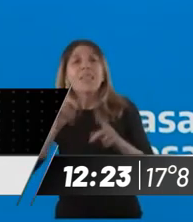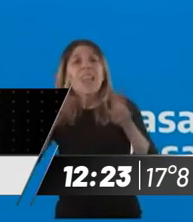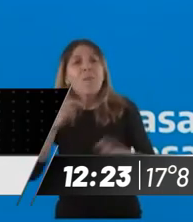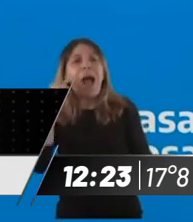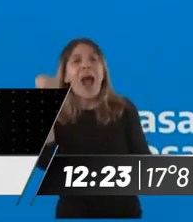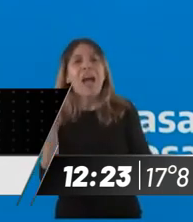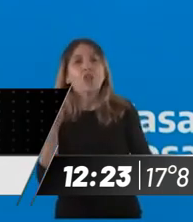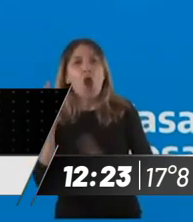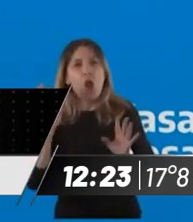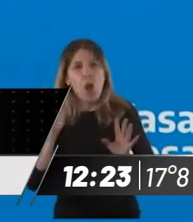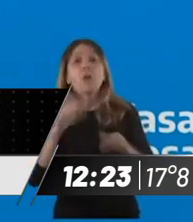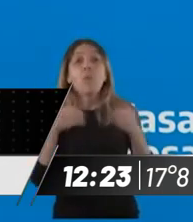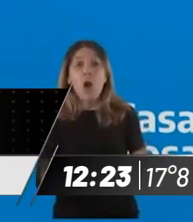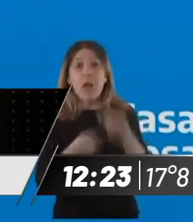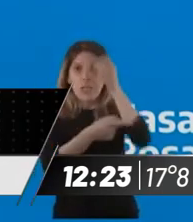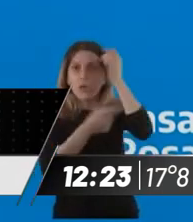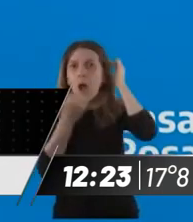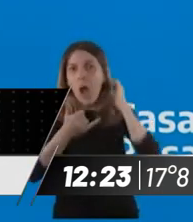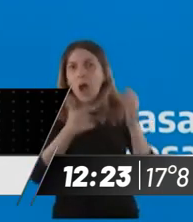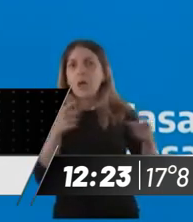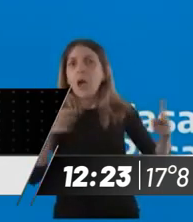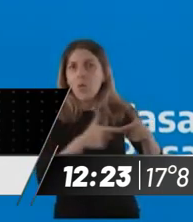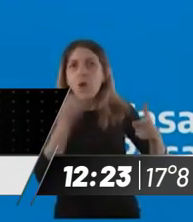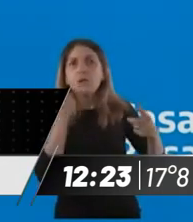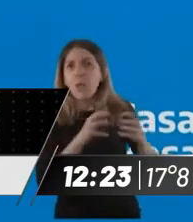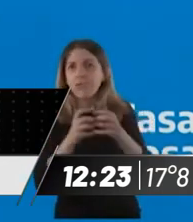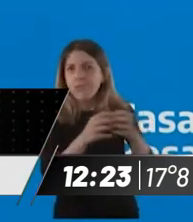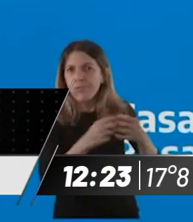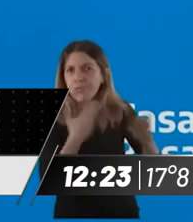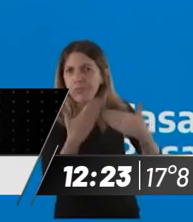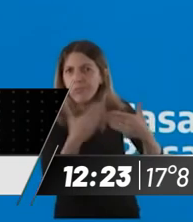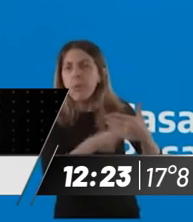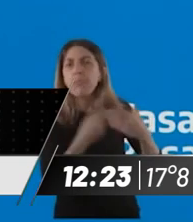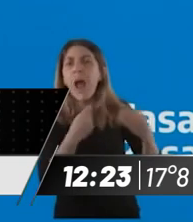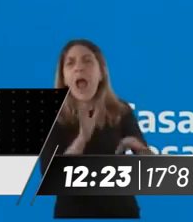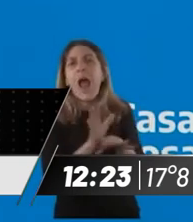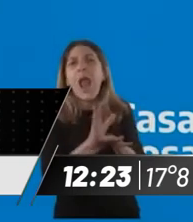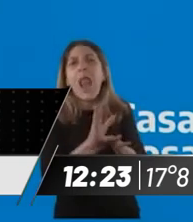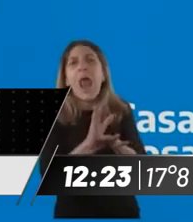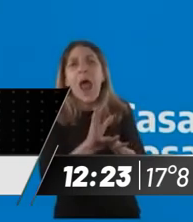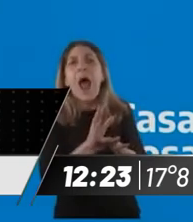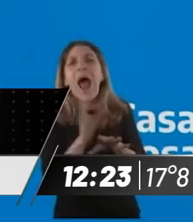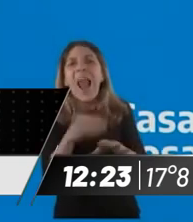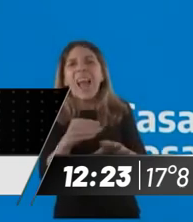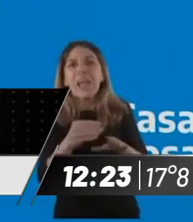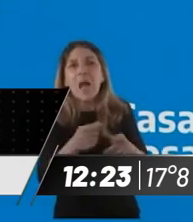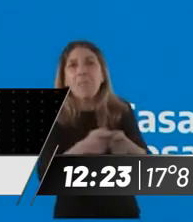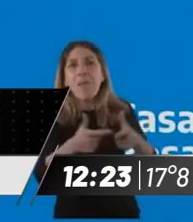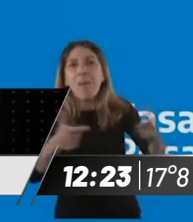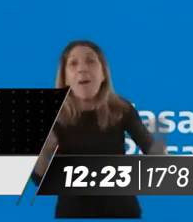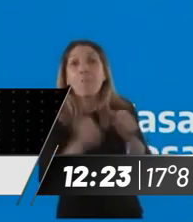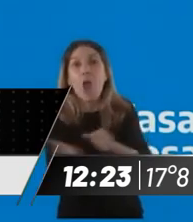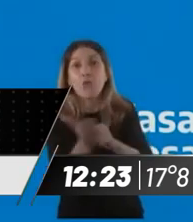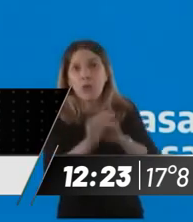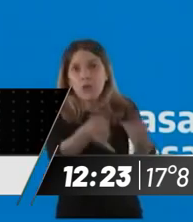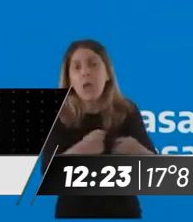los casos se están llevando adelante las conversaciones y las negociaciones para que no haya ningún tipo de faltantes y esperamos que esto efectivamente ocurra. Como